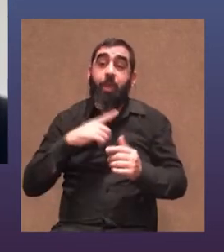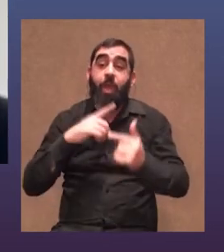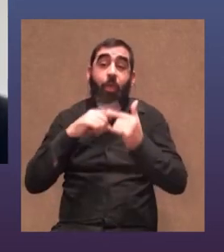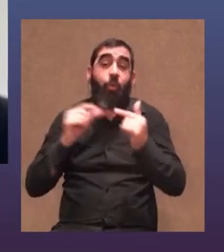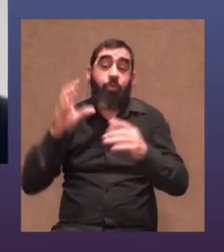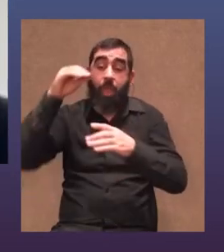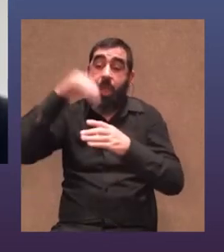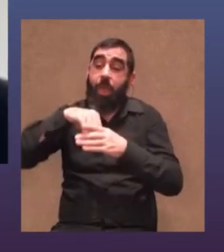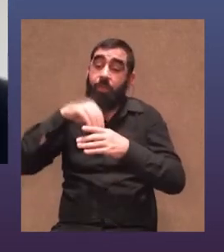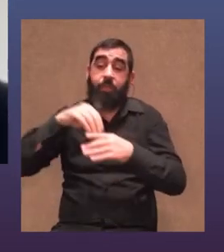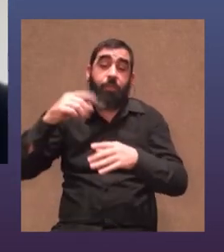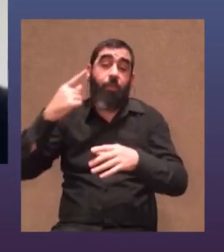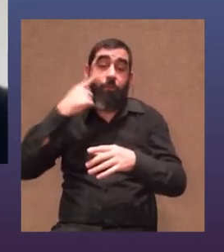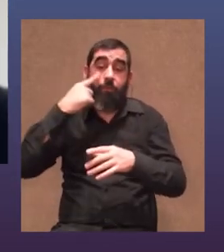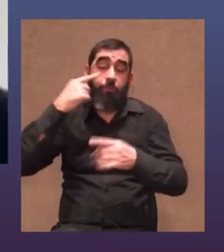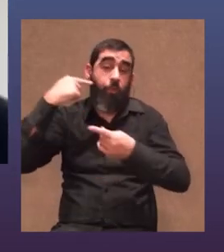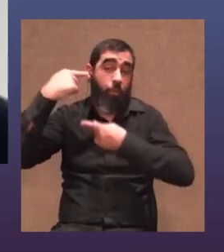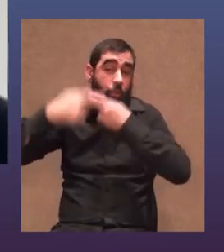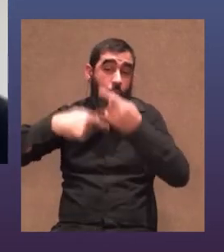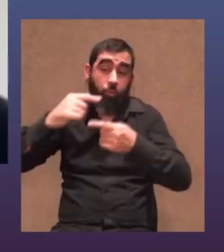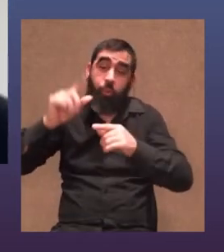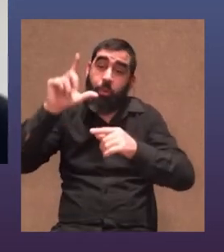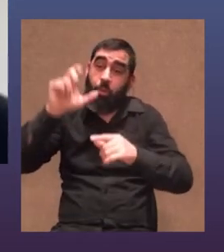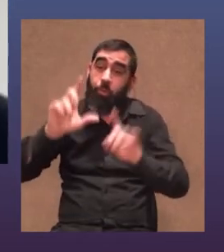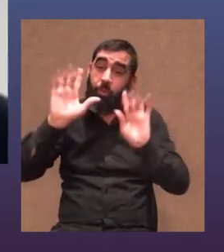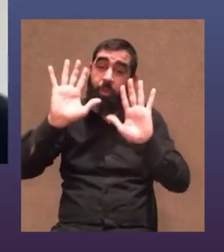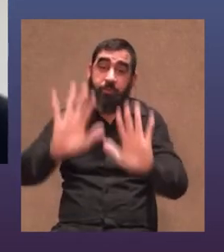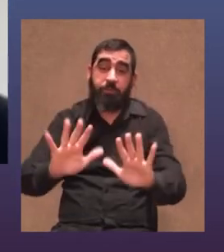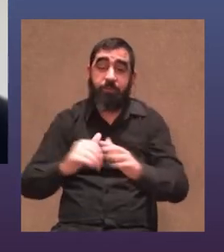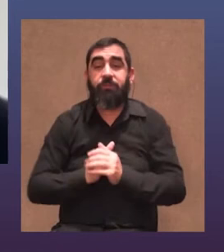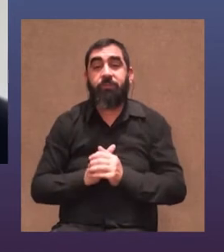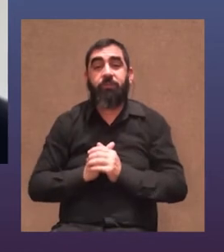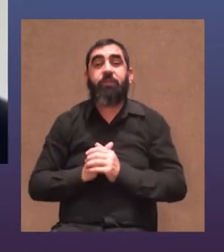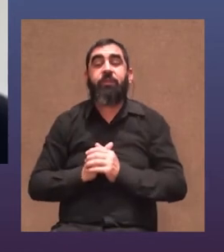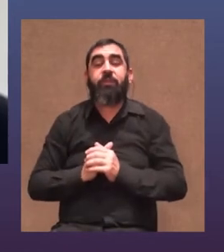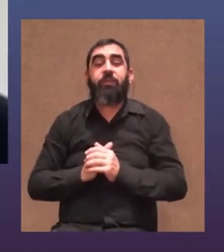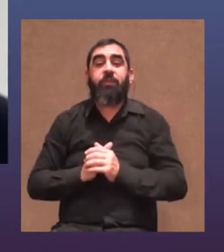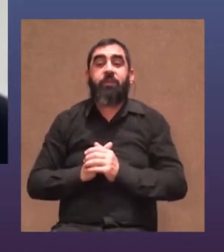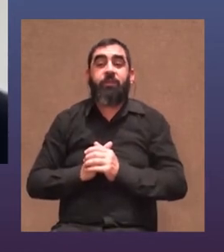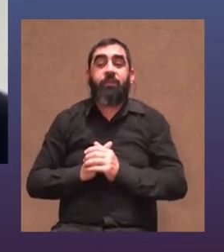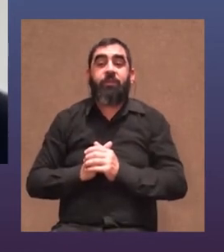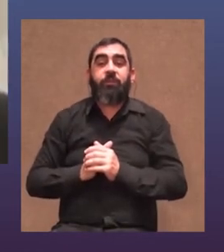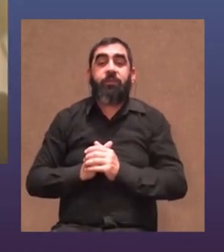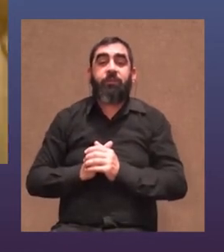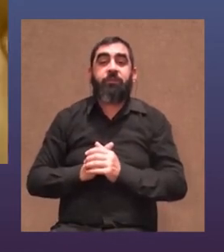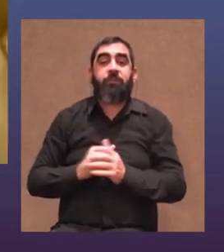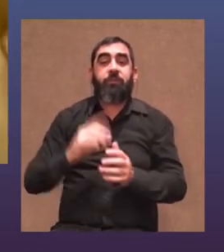siempre, lo que queremos y tiene que ser, ojalá sea. Obviamente. ¿Poli?